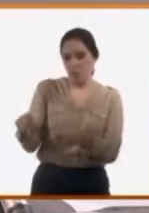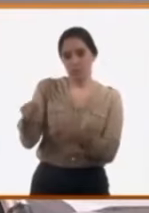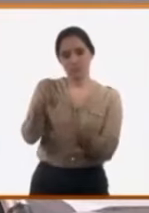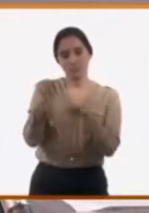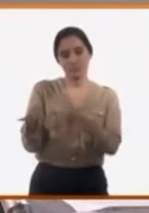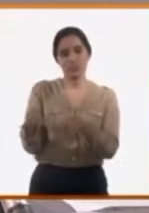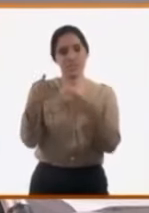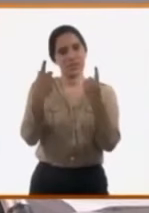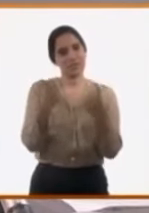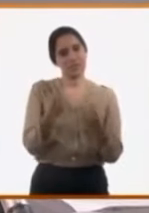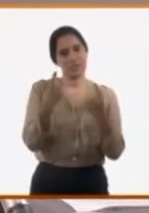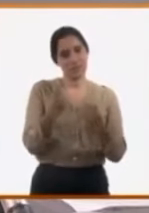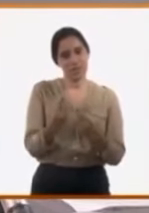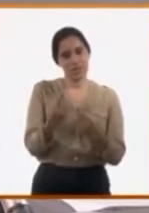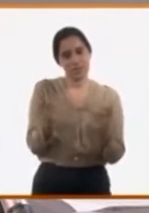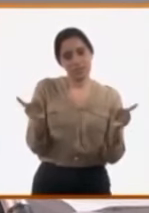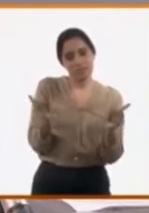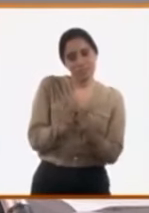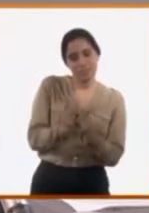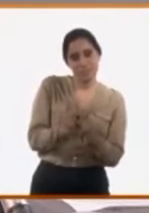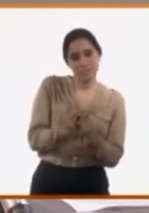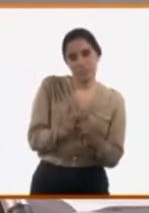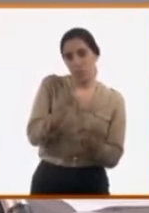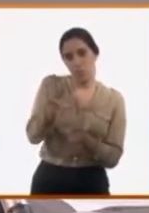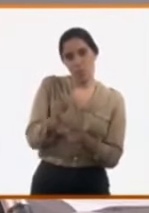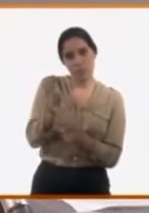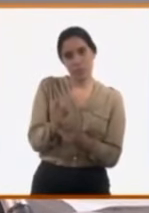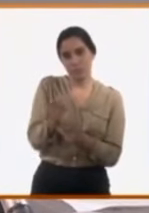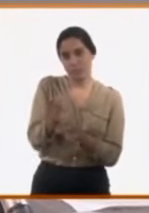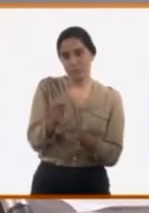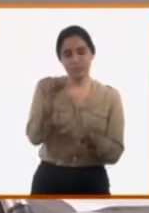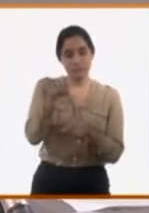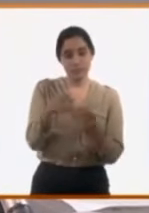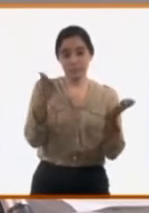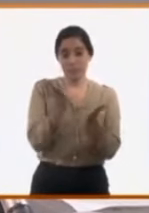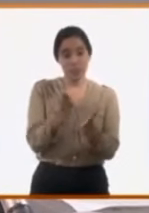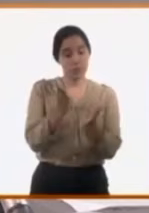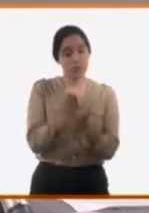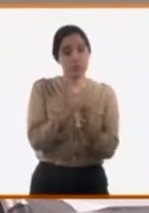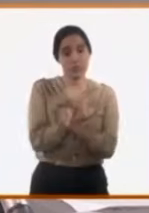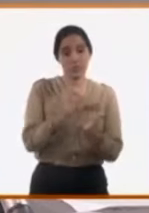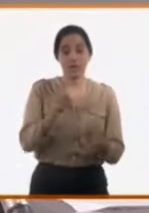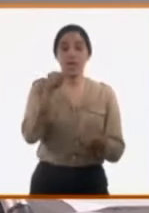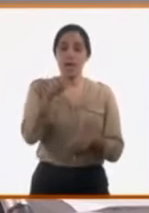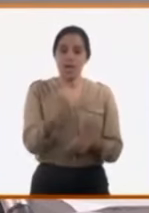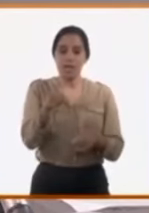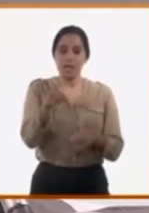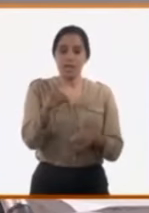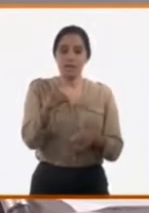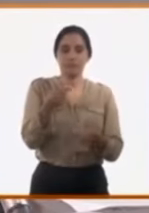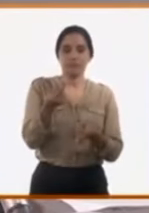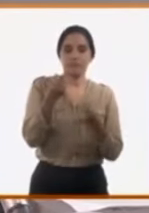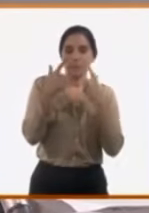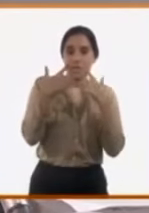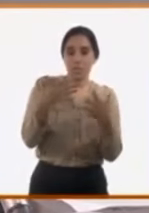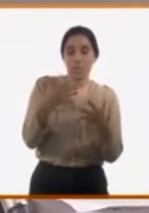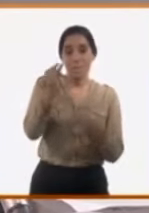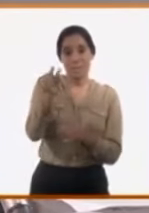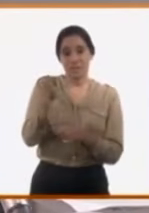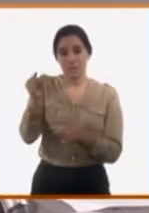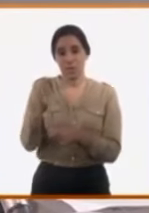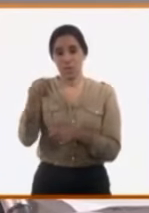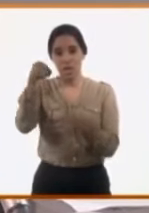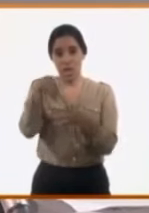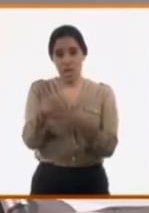cacocum pocos la cogían con este experimento nosotros estamos probando que muchachos de cacocum donde faltan